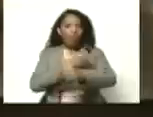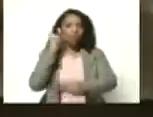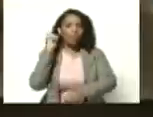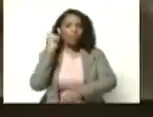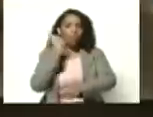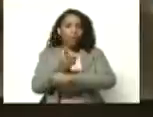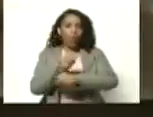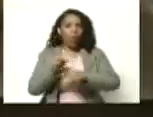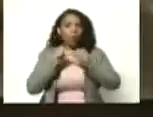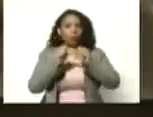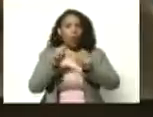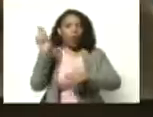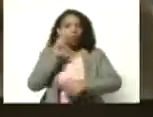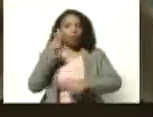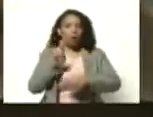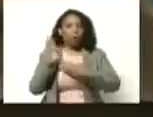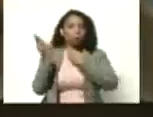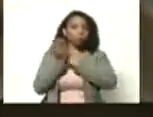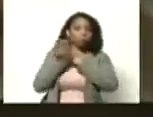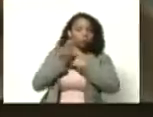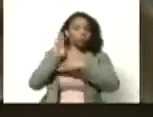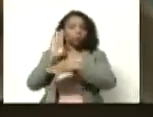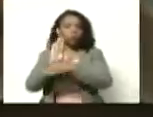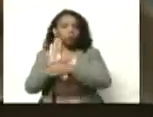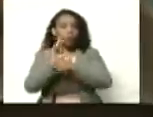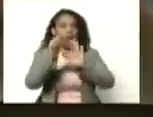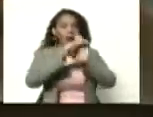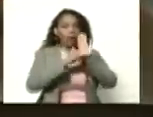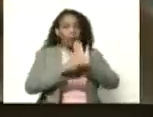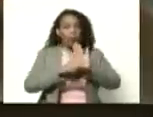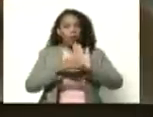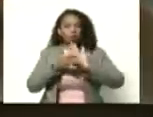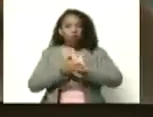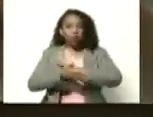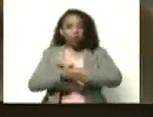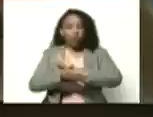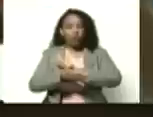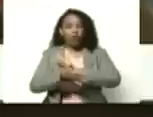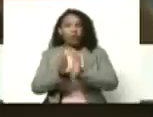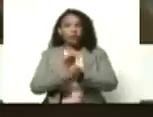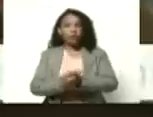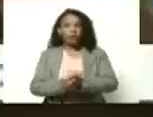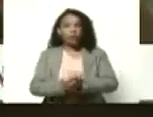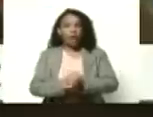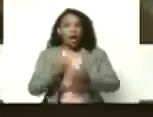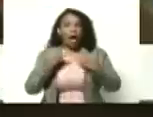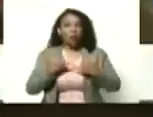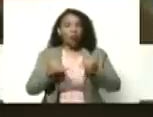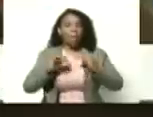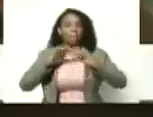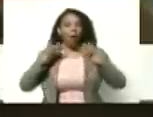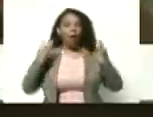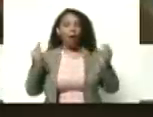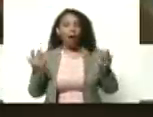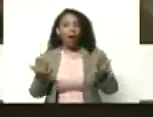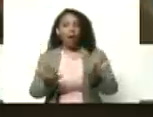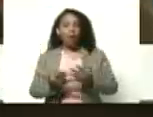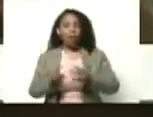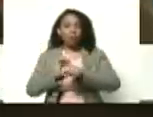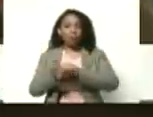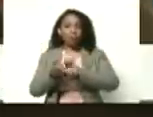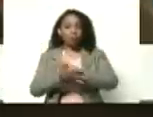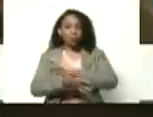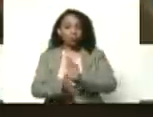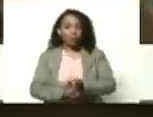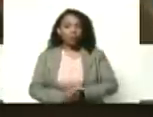usar para la prevención de la aún visible pandemia del cobi